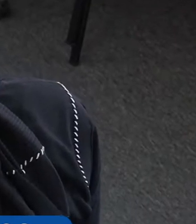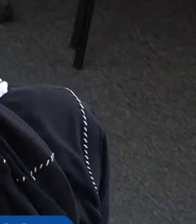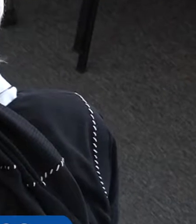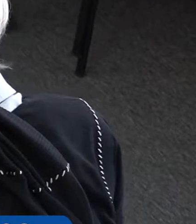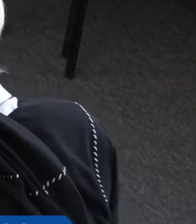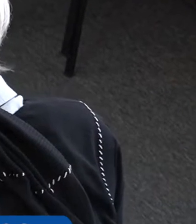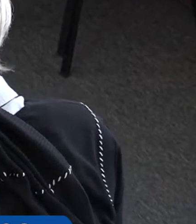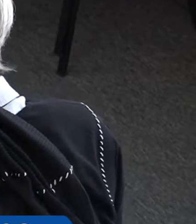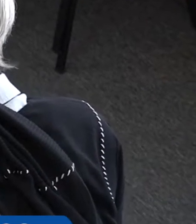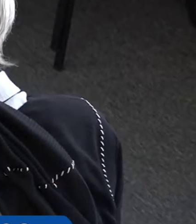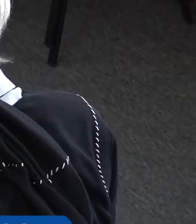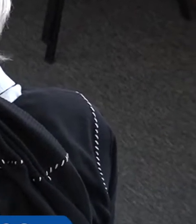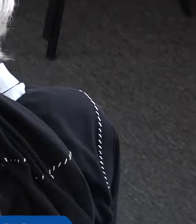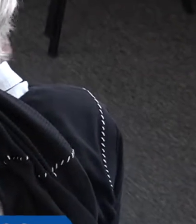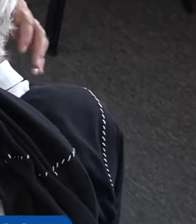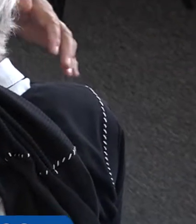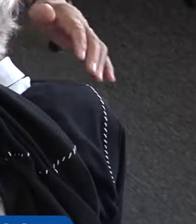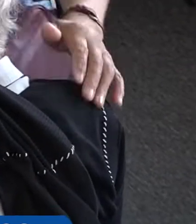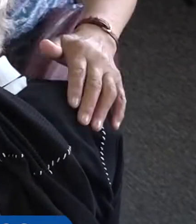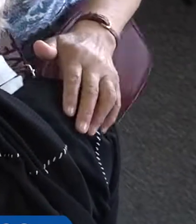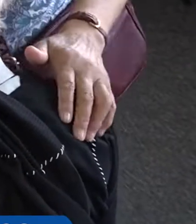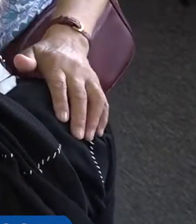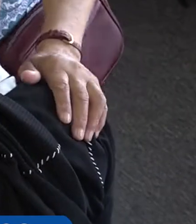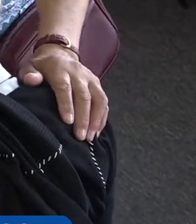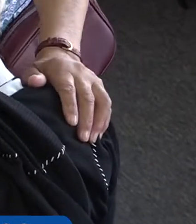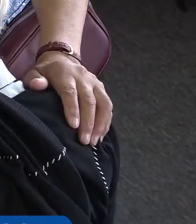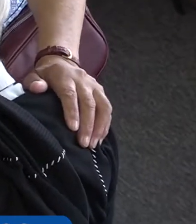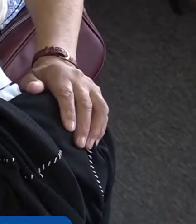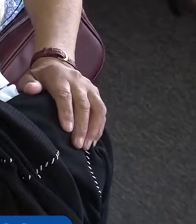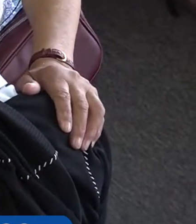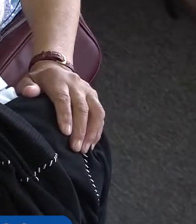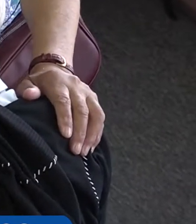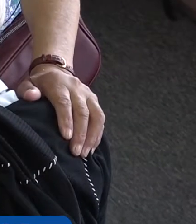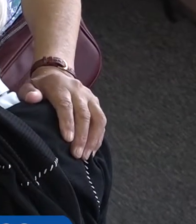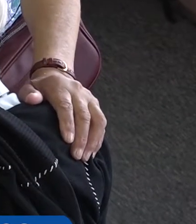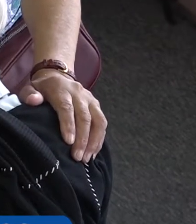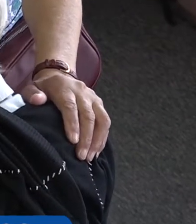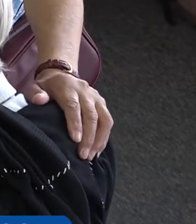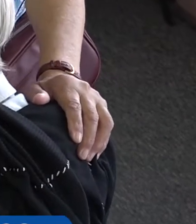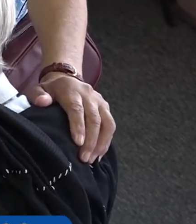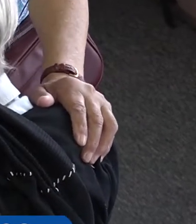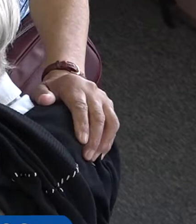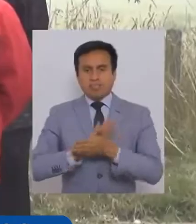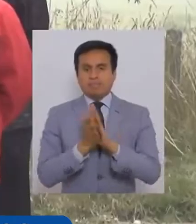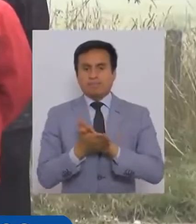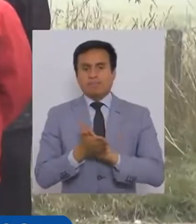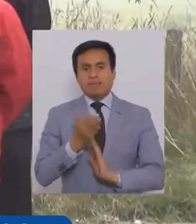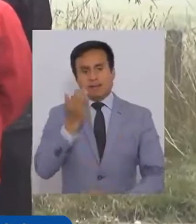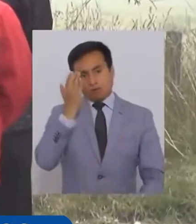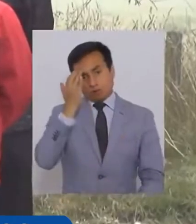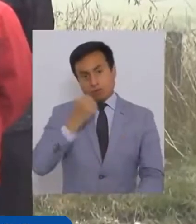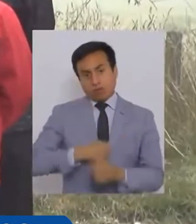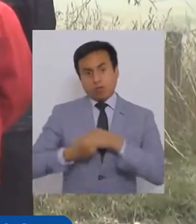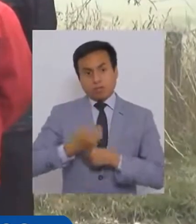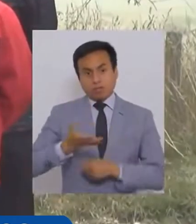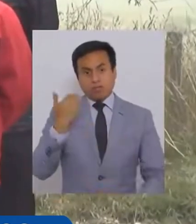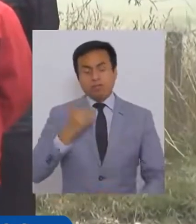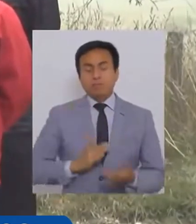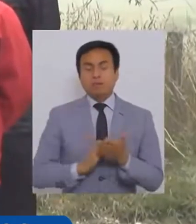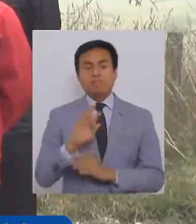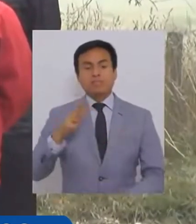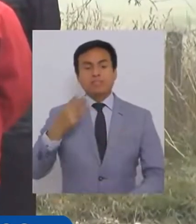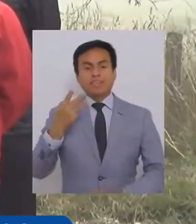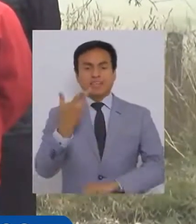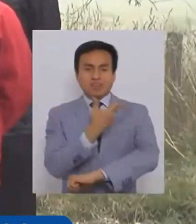vacunación para las personas de mayores de 55 años. El mandatario señaló la importancia de esta acción en medio de la